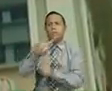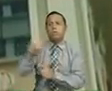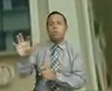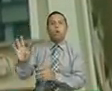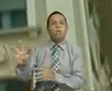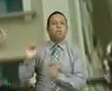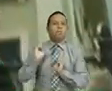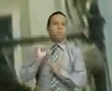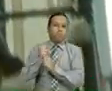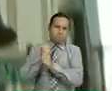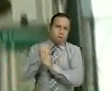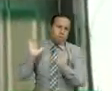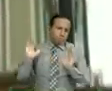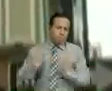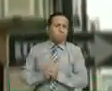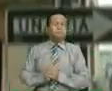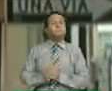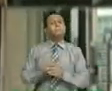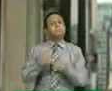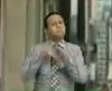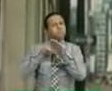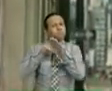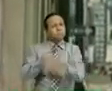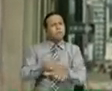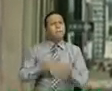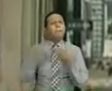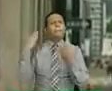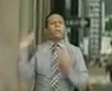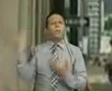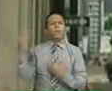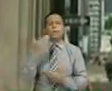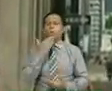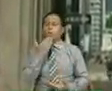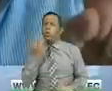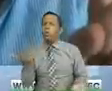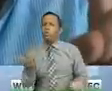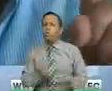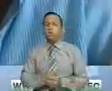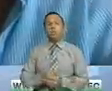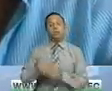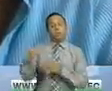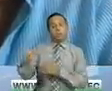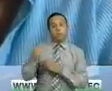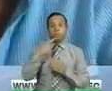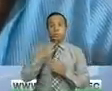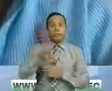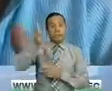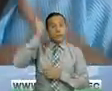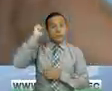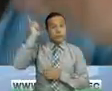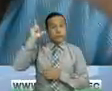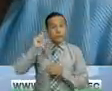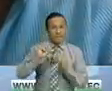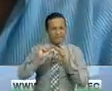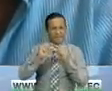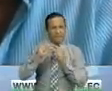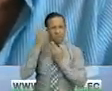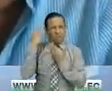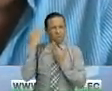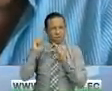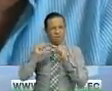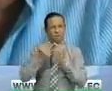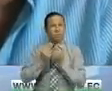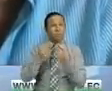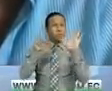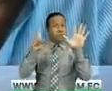hablar de respaldos políticos, el partido que lo auspició en su camino hacia el cargo en el que se encuentra, el líder social cristiano Jaime Nebot, también fue